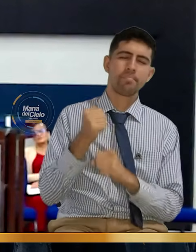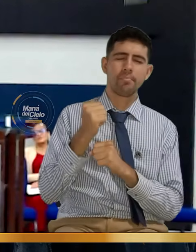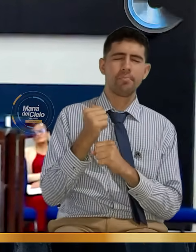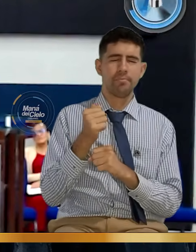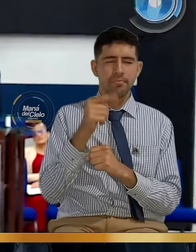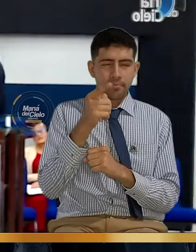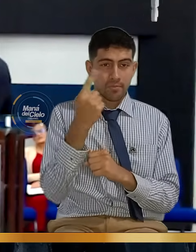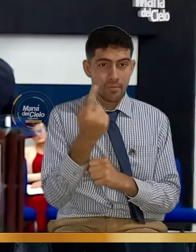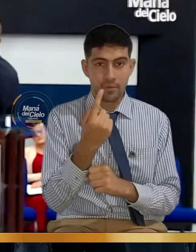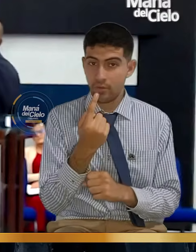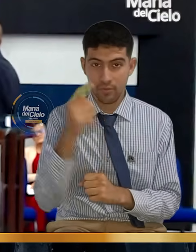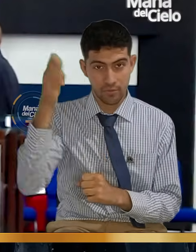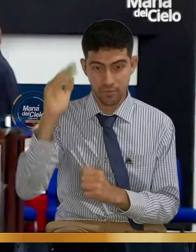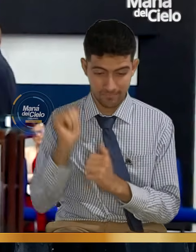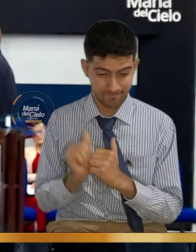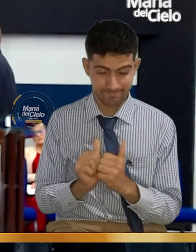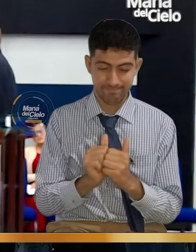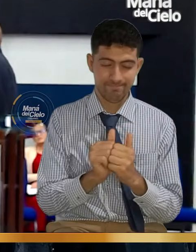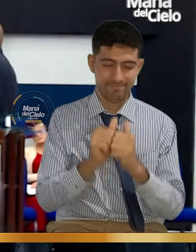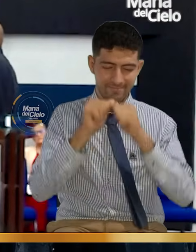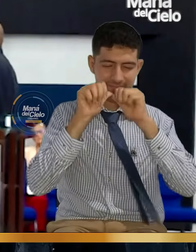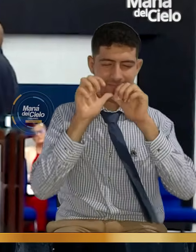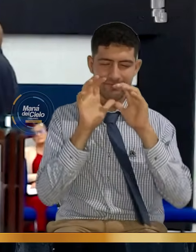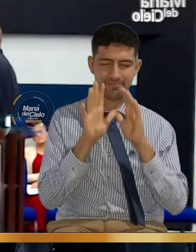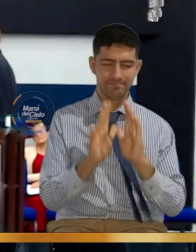Hasta en los errores, si se puede decir así.